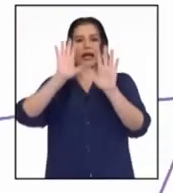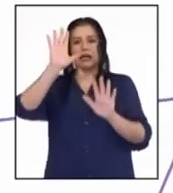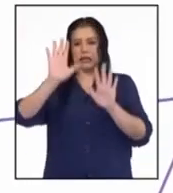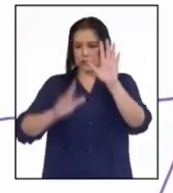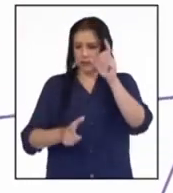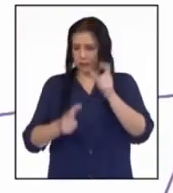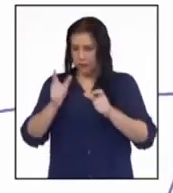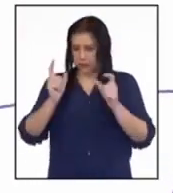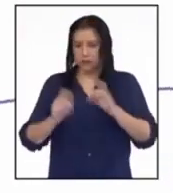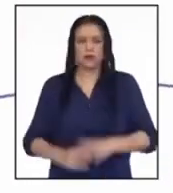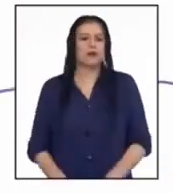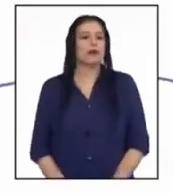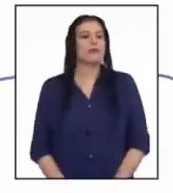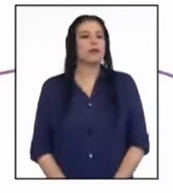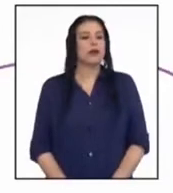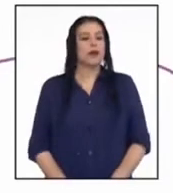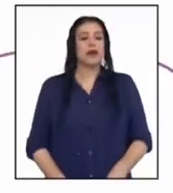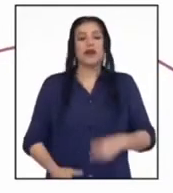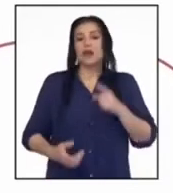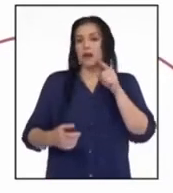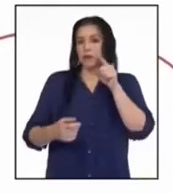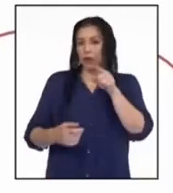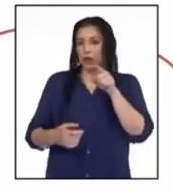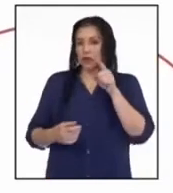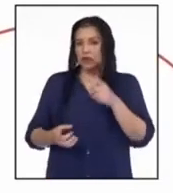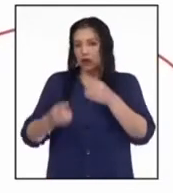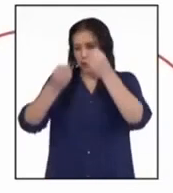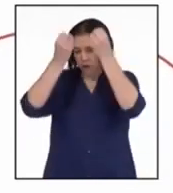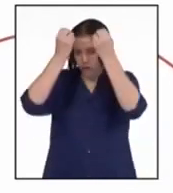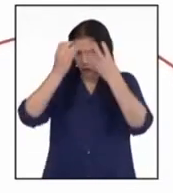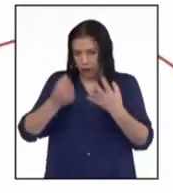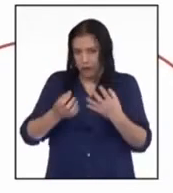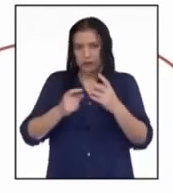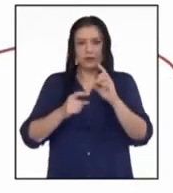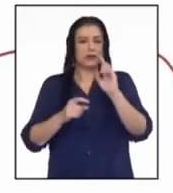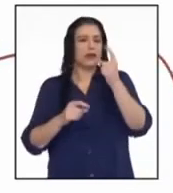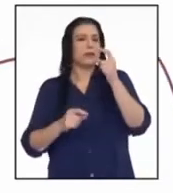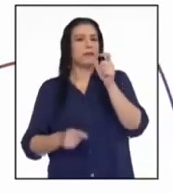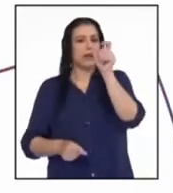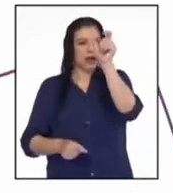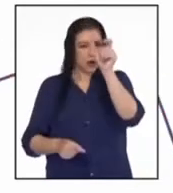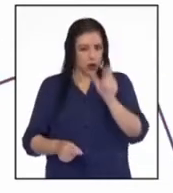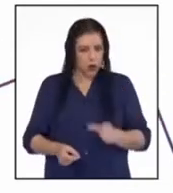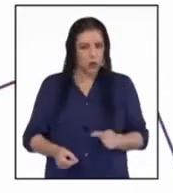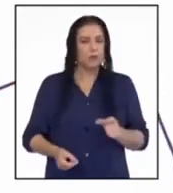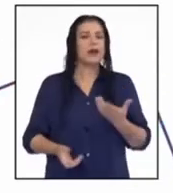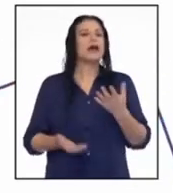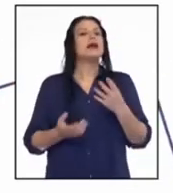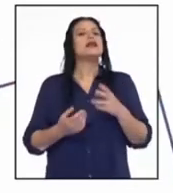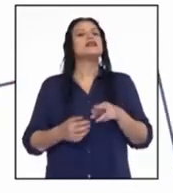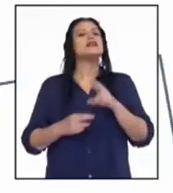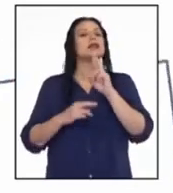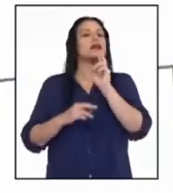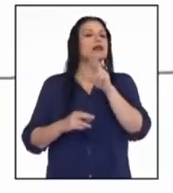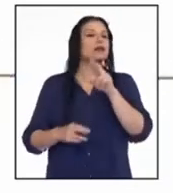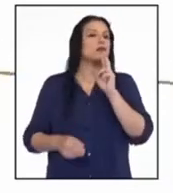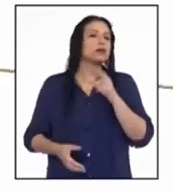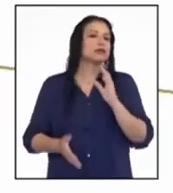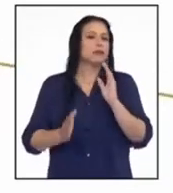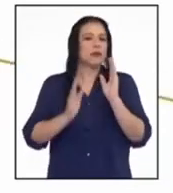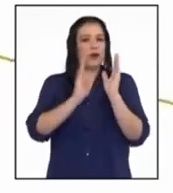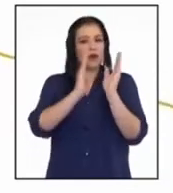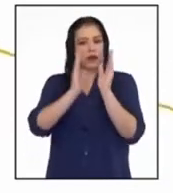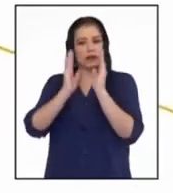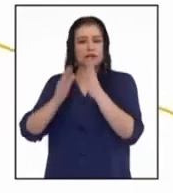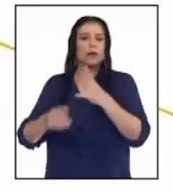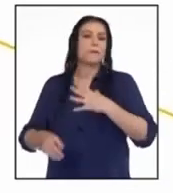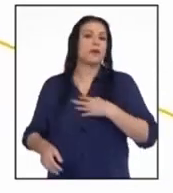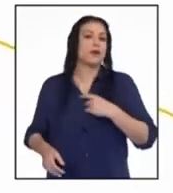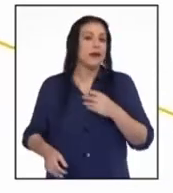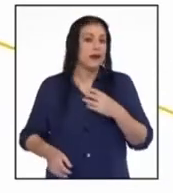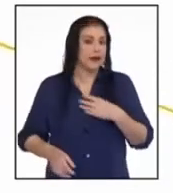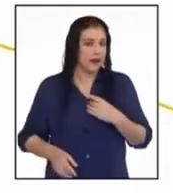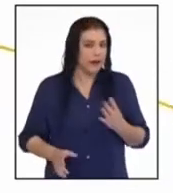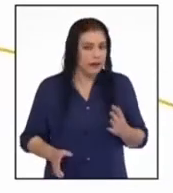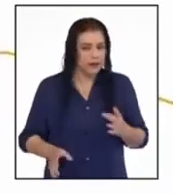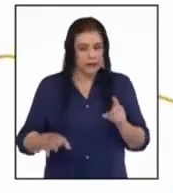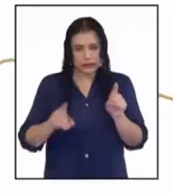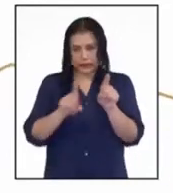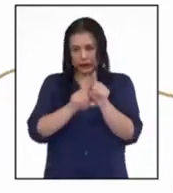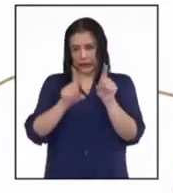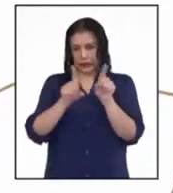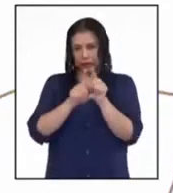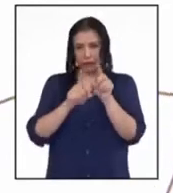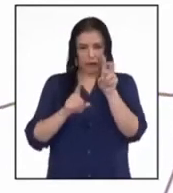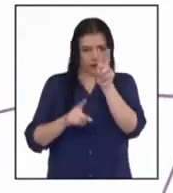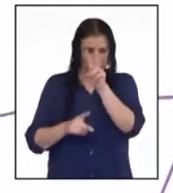personas. Debido a la naturaleza de la información de la primera columna, se deduce que las respuestas fueron organizadas por edad.